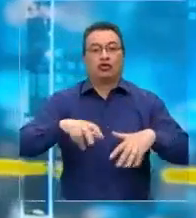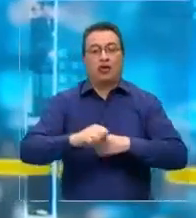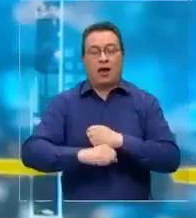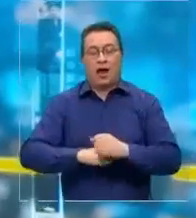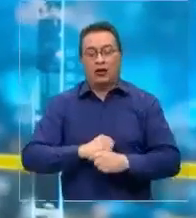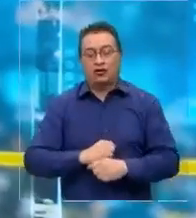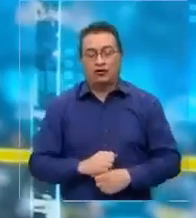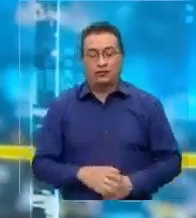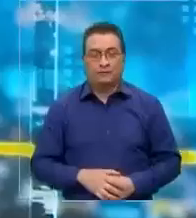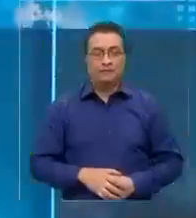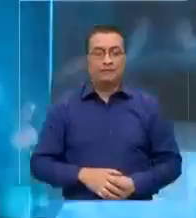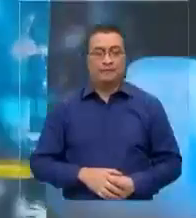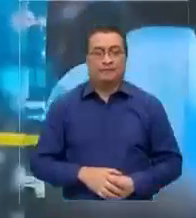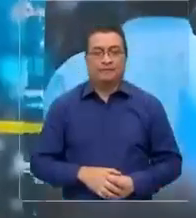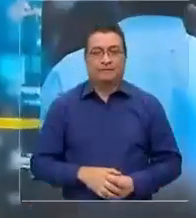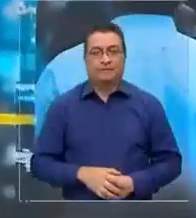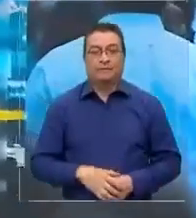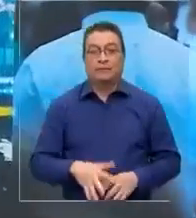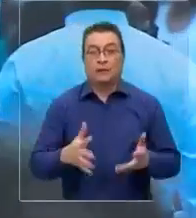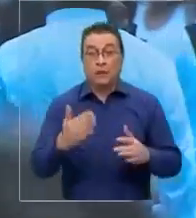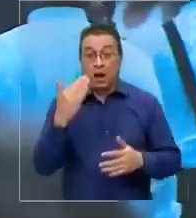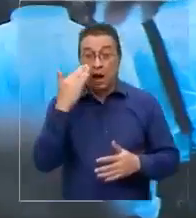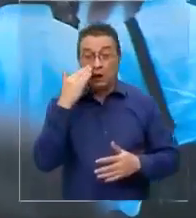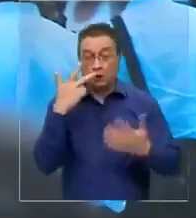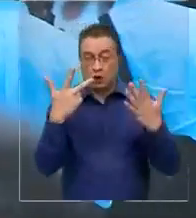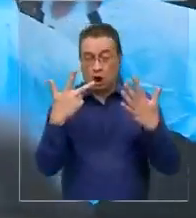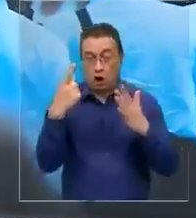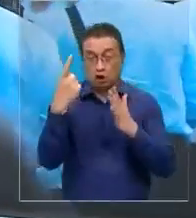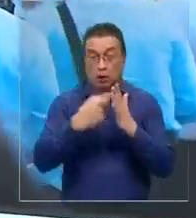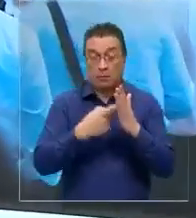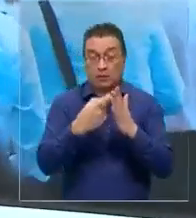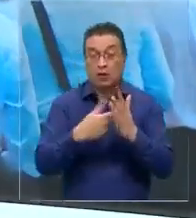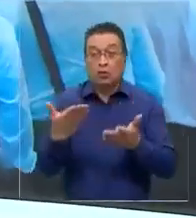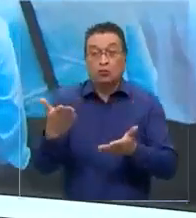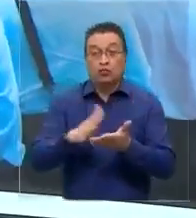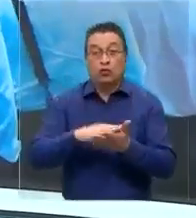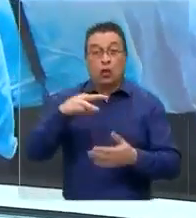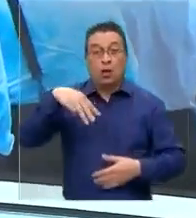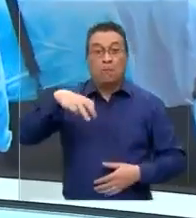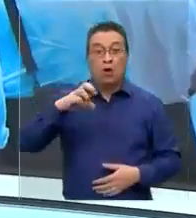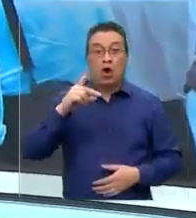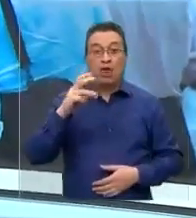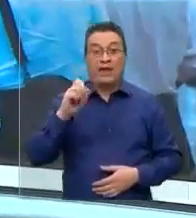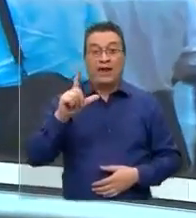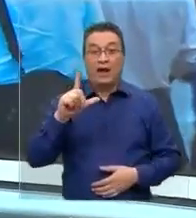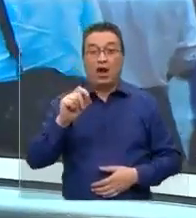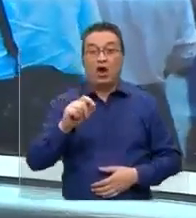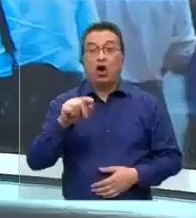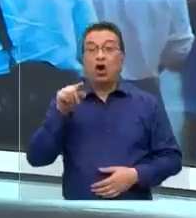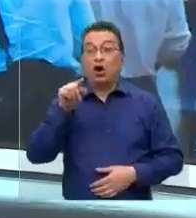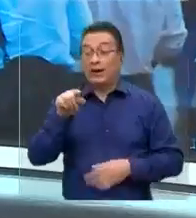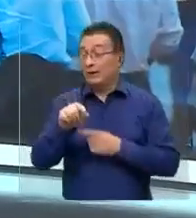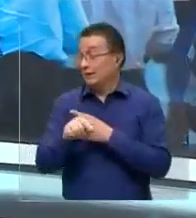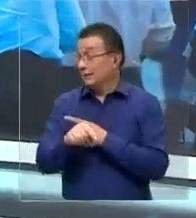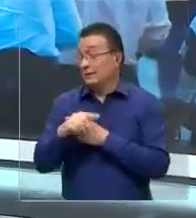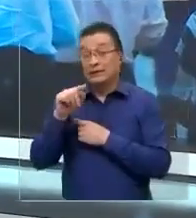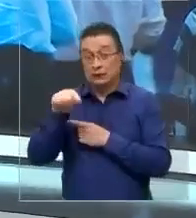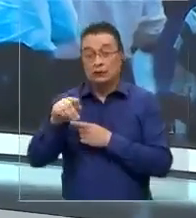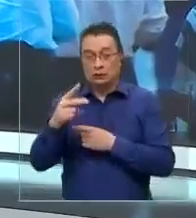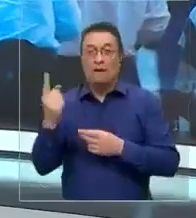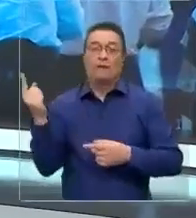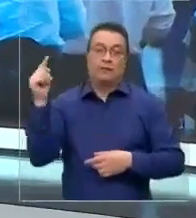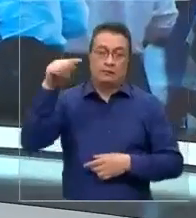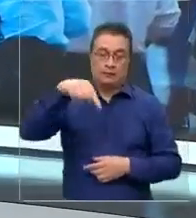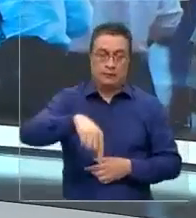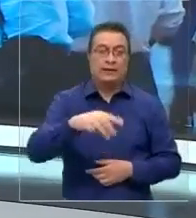años. A casi 8 meses de la muerte de la modelo Nayara Bit, su madre logró por fin viajar a